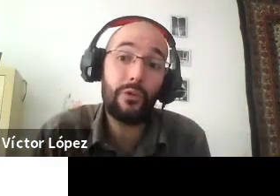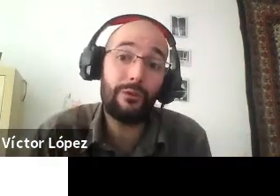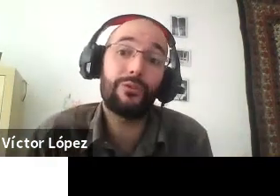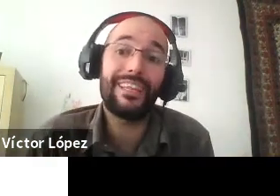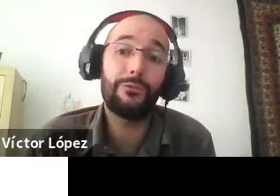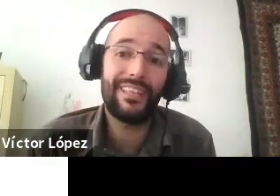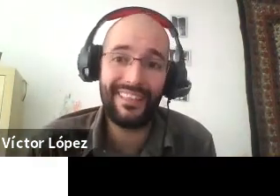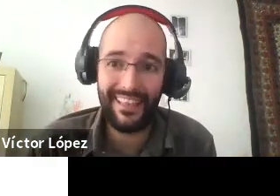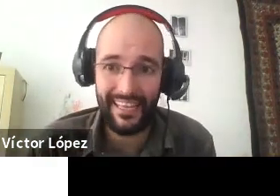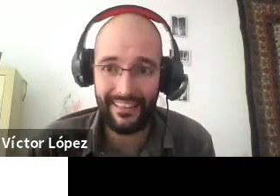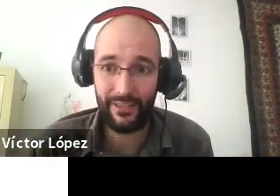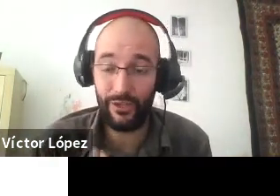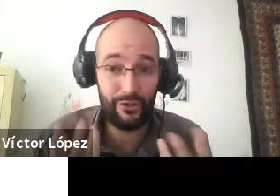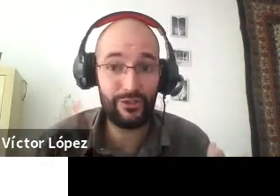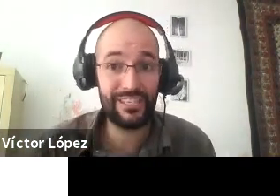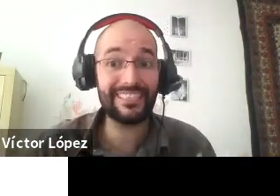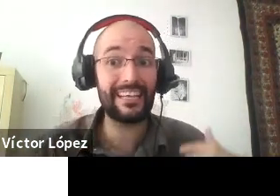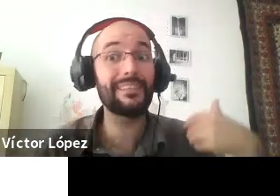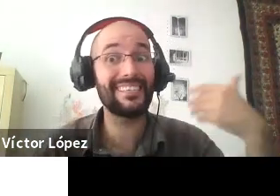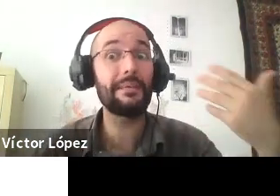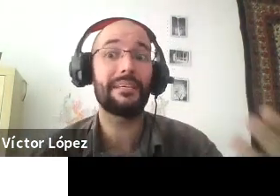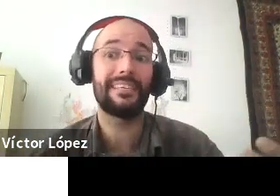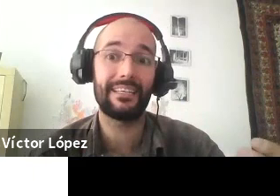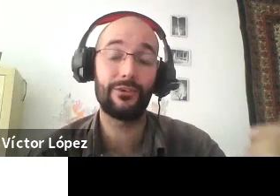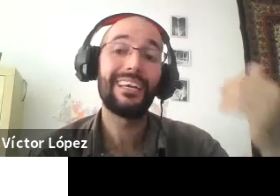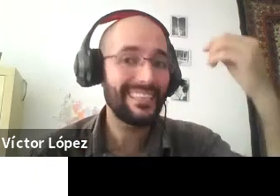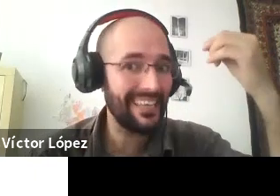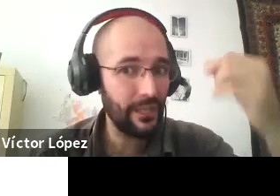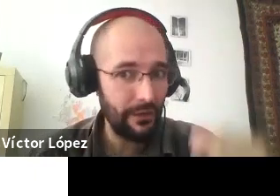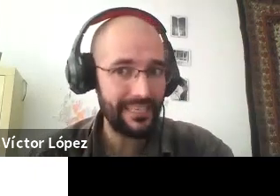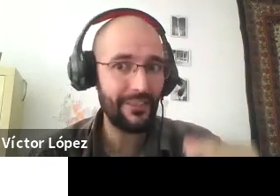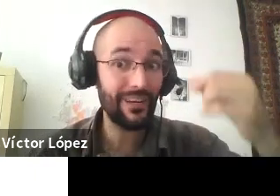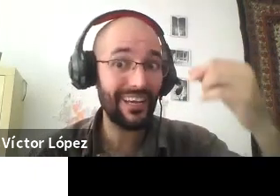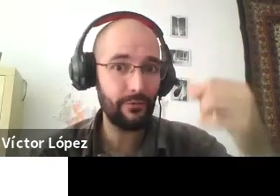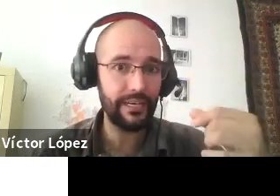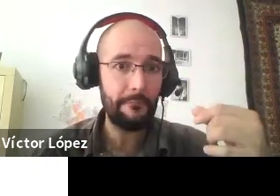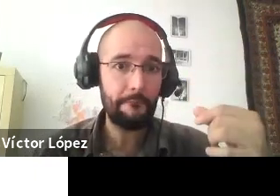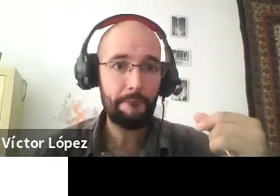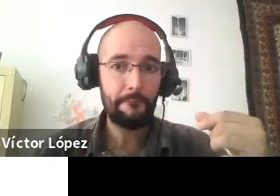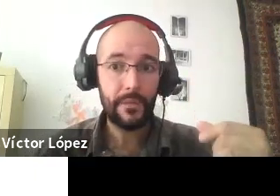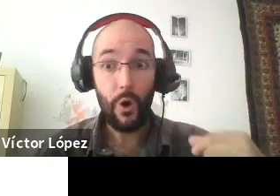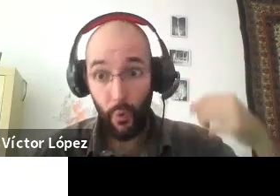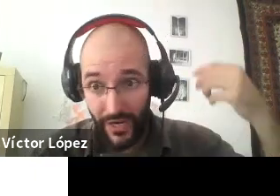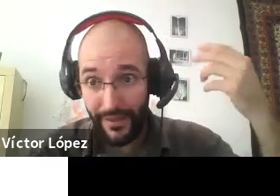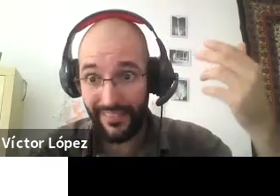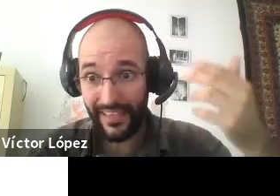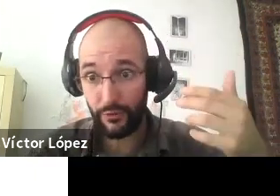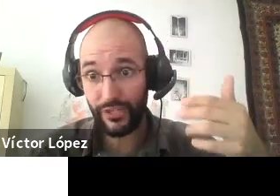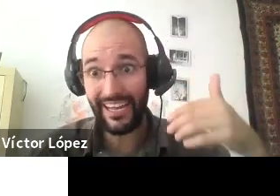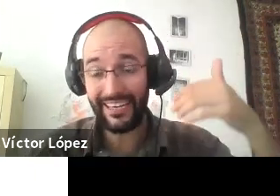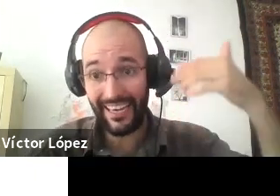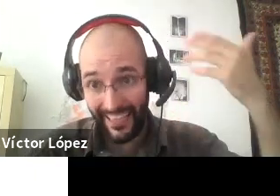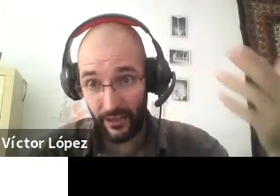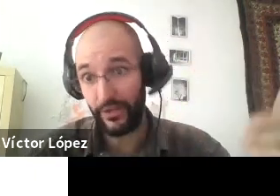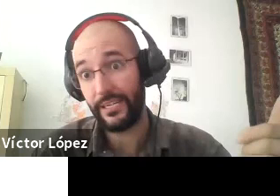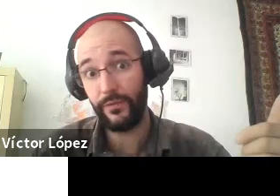un punto de autenticidad, donde los chicos y chicas realmente están investigando y están haciendo una investigación genuina. Una vez, digamos,